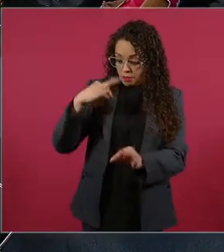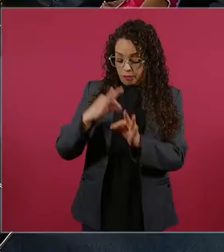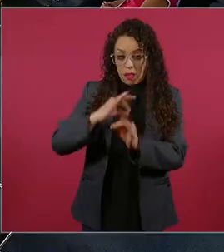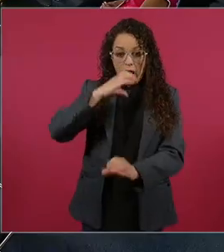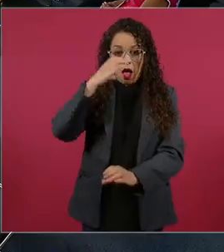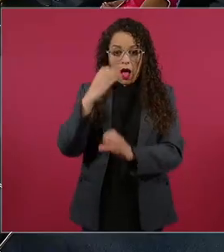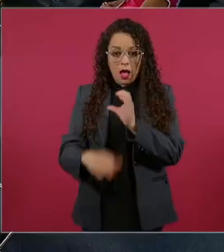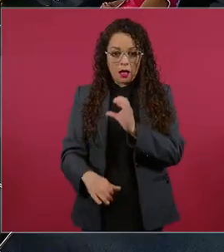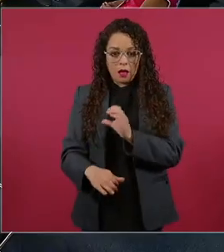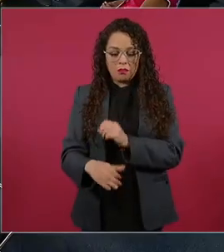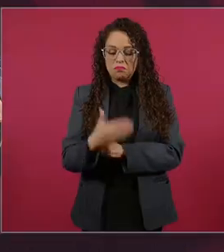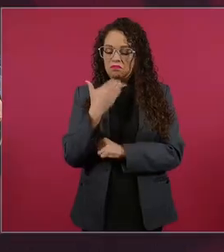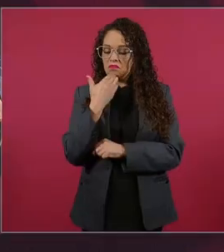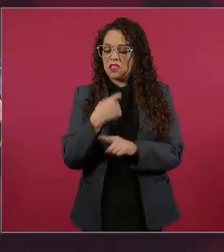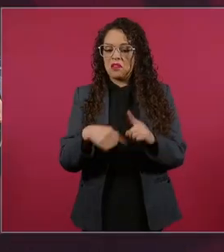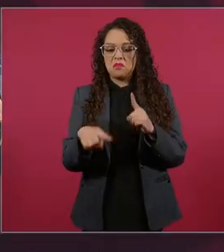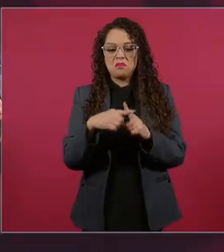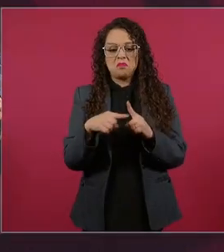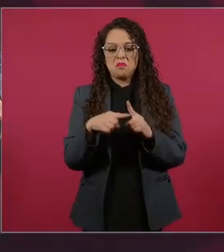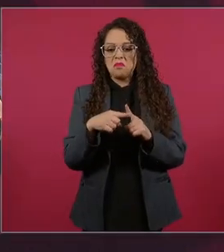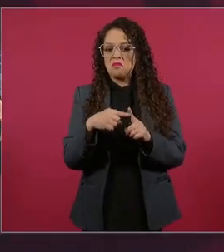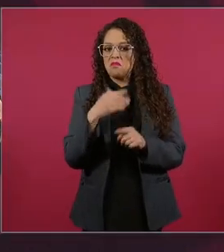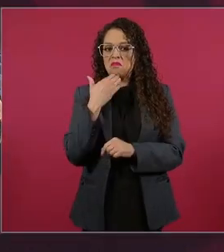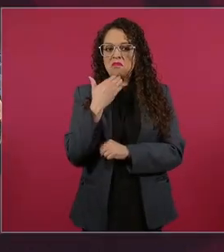estas razones me voy a ir